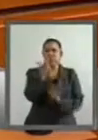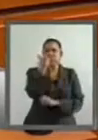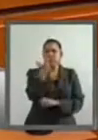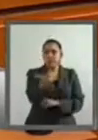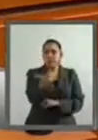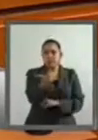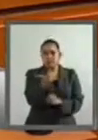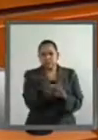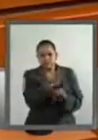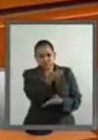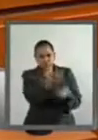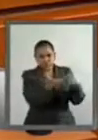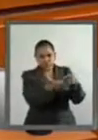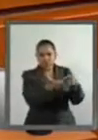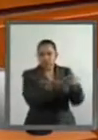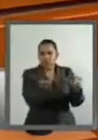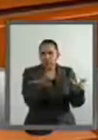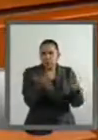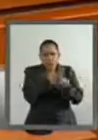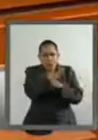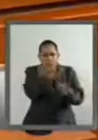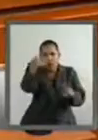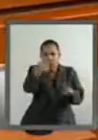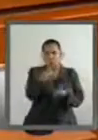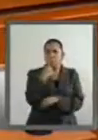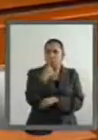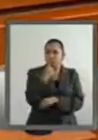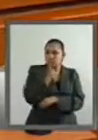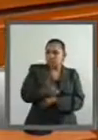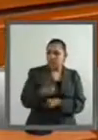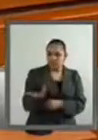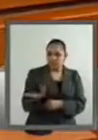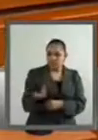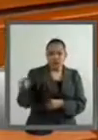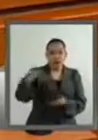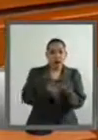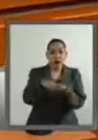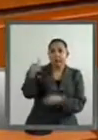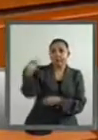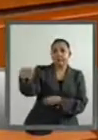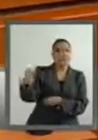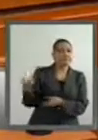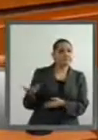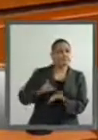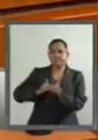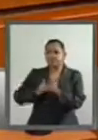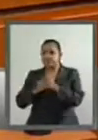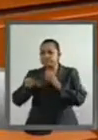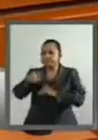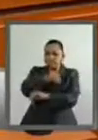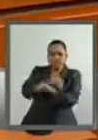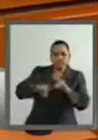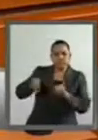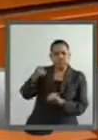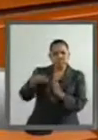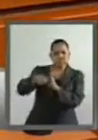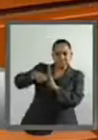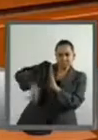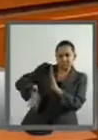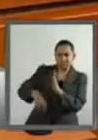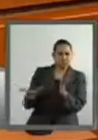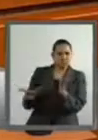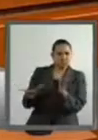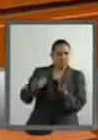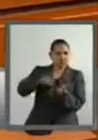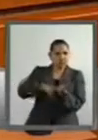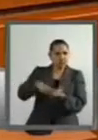gastó. Esto vuelve a esta partida, pues una eventual partida secreta, porque se puede hacer perfectamente mal uso de la